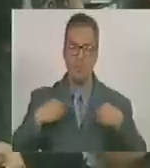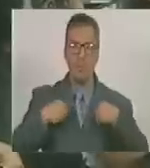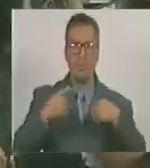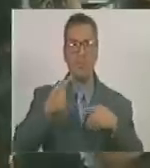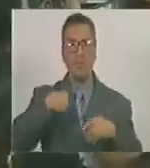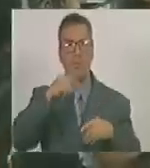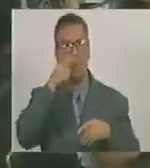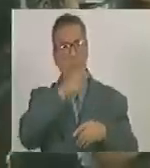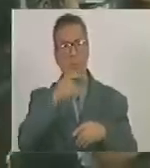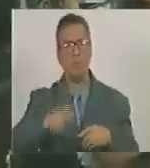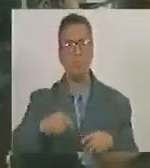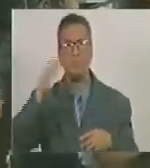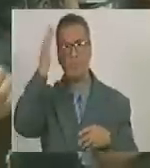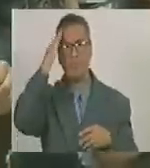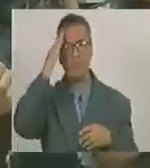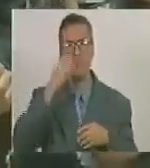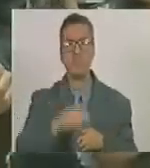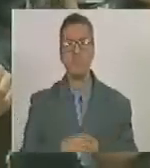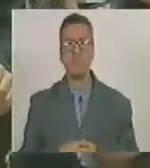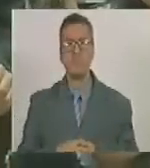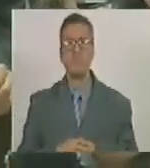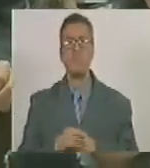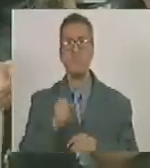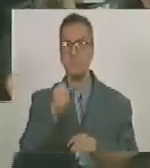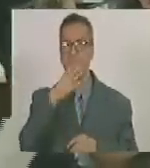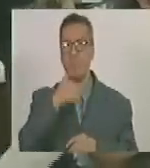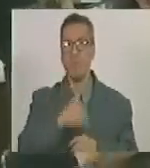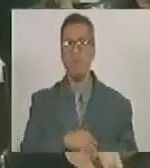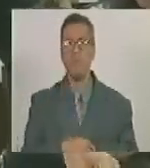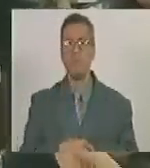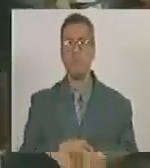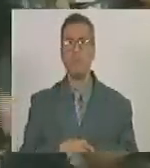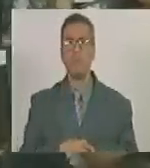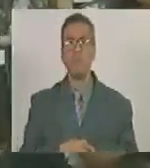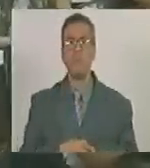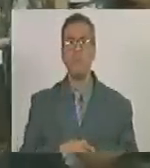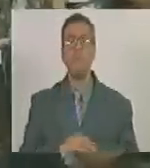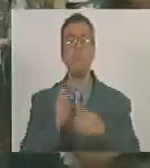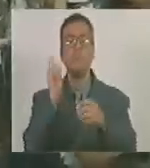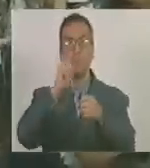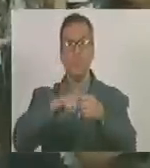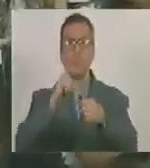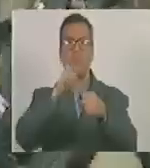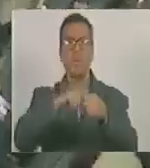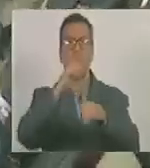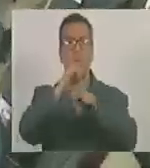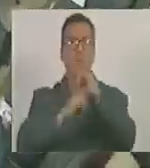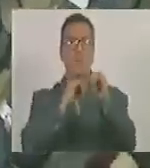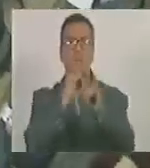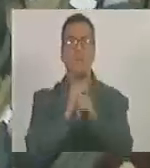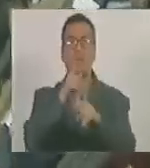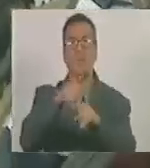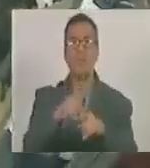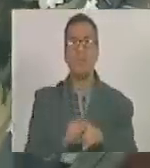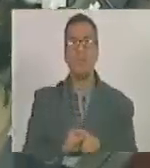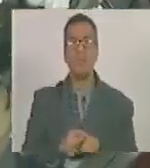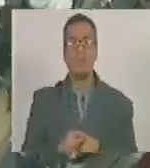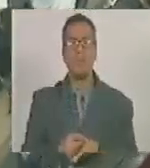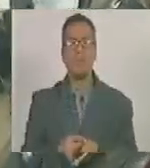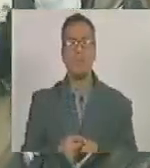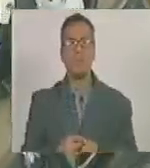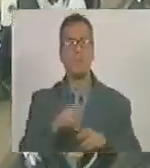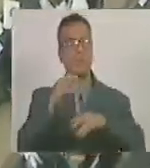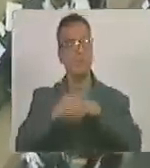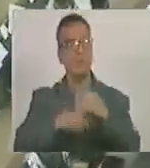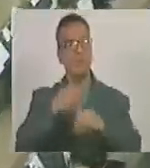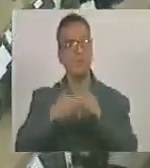pueblo. Ha habido una extraordinaria participación internacional, incluso con elencos que han